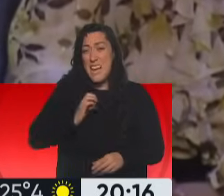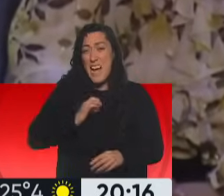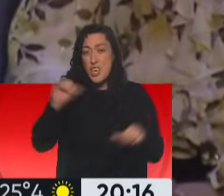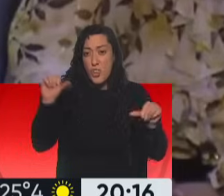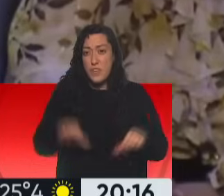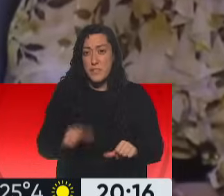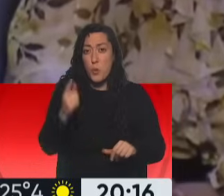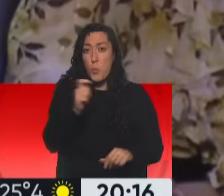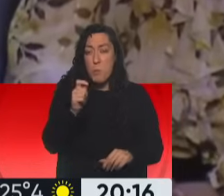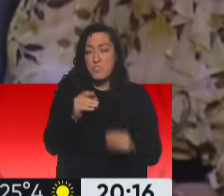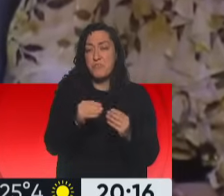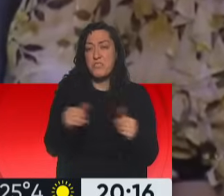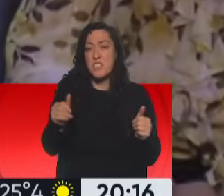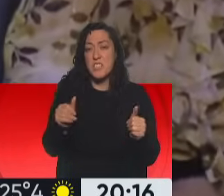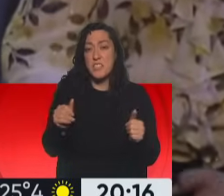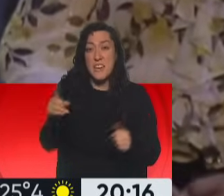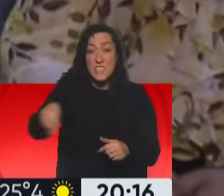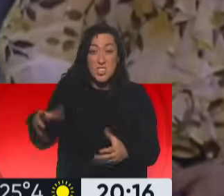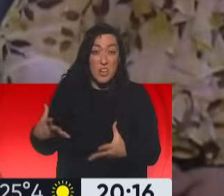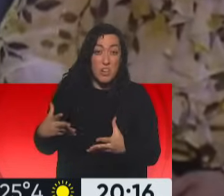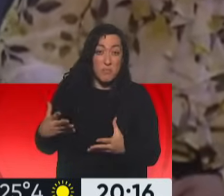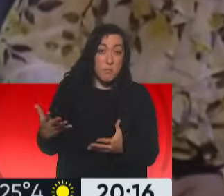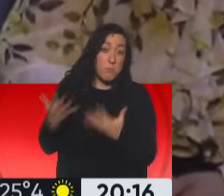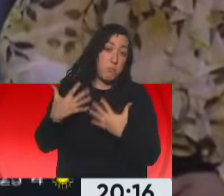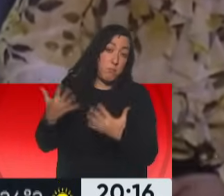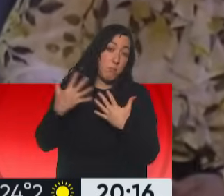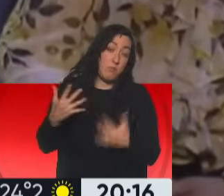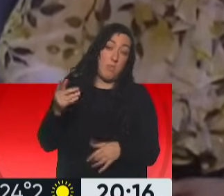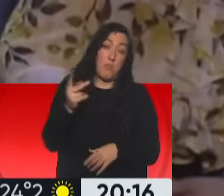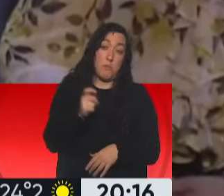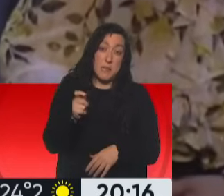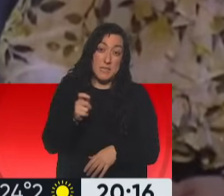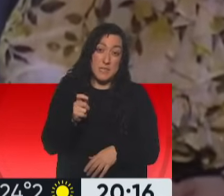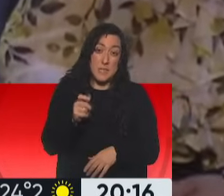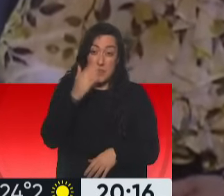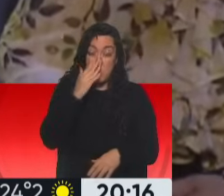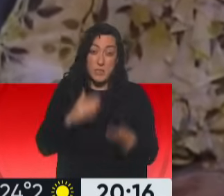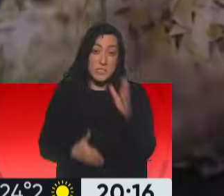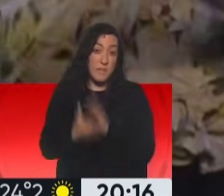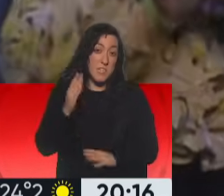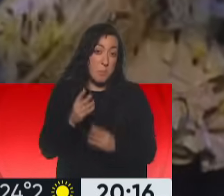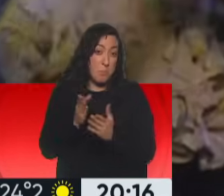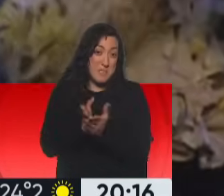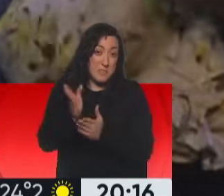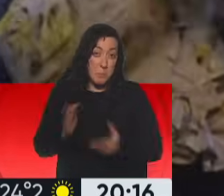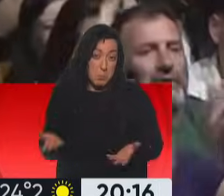un solo mes, ¿qué nos puede hacer que jodan durante 2 meses y se vayan definitivamente?